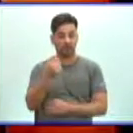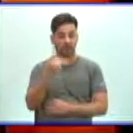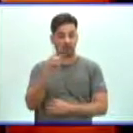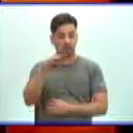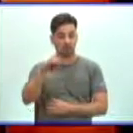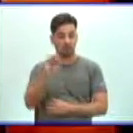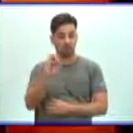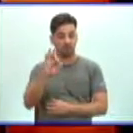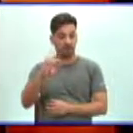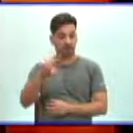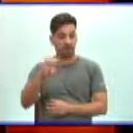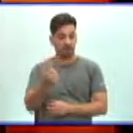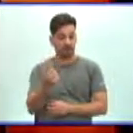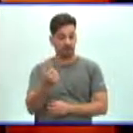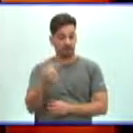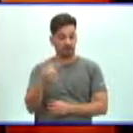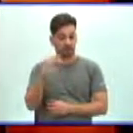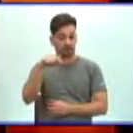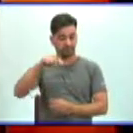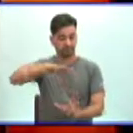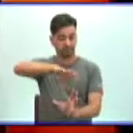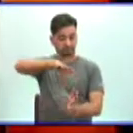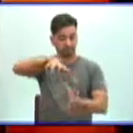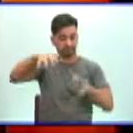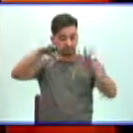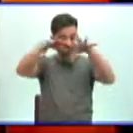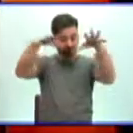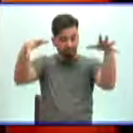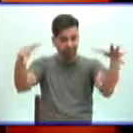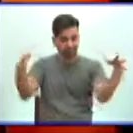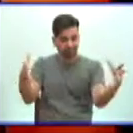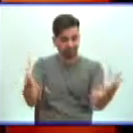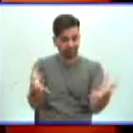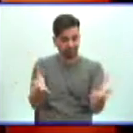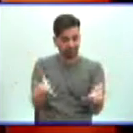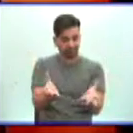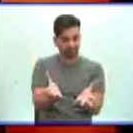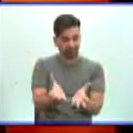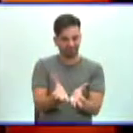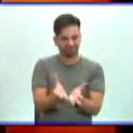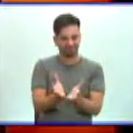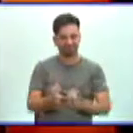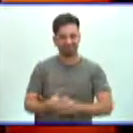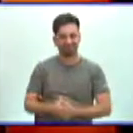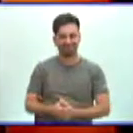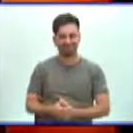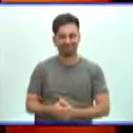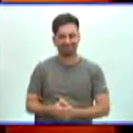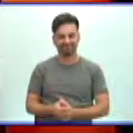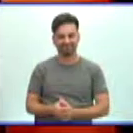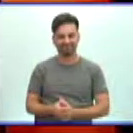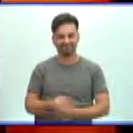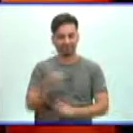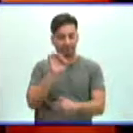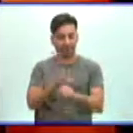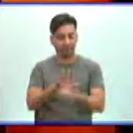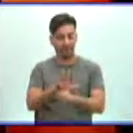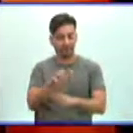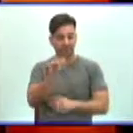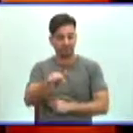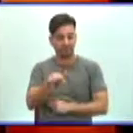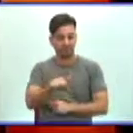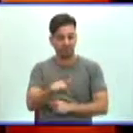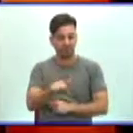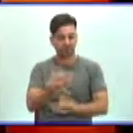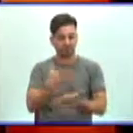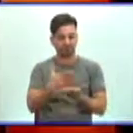las características generales de la capa gaseosa de esta esfera de la envoltura geográfica. Comencemos entonces nuestro encuentro de